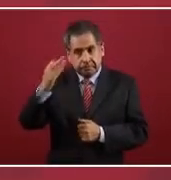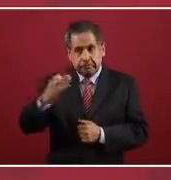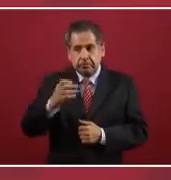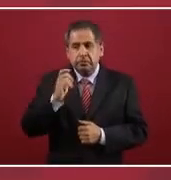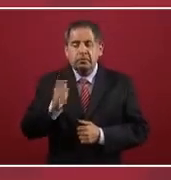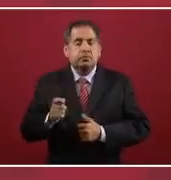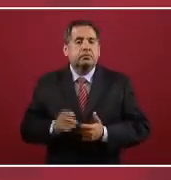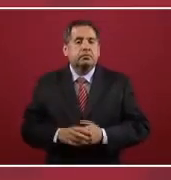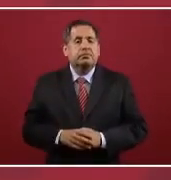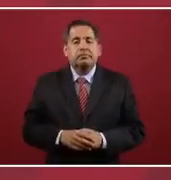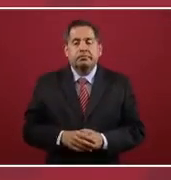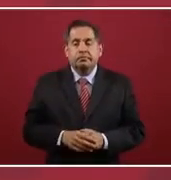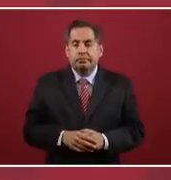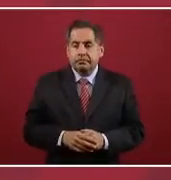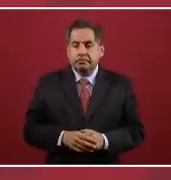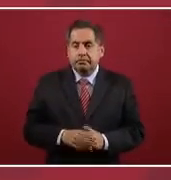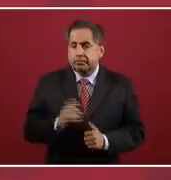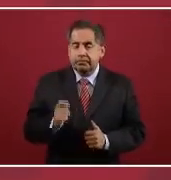cuando